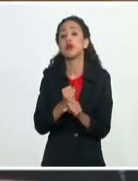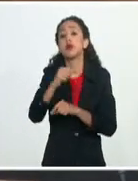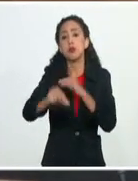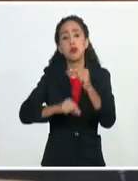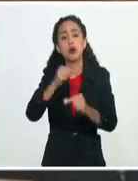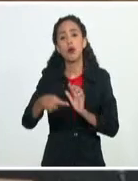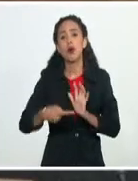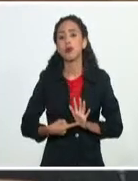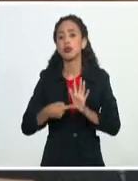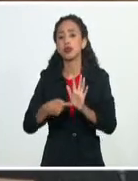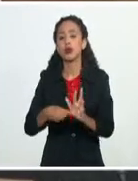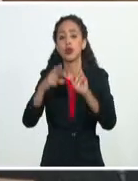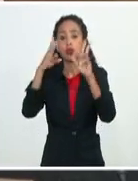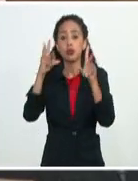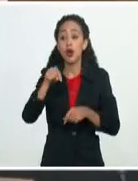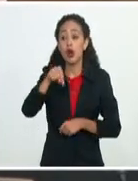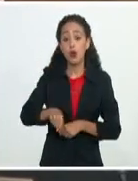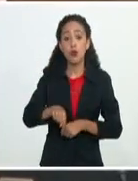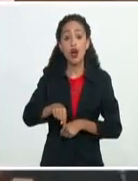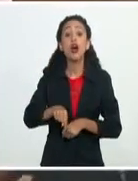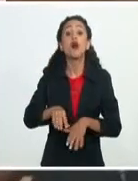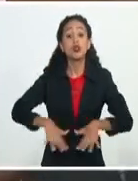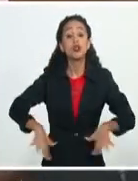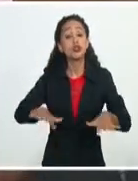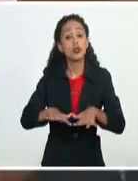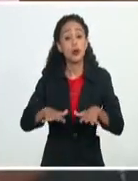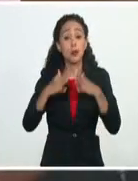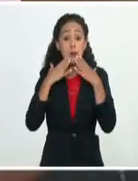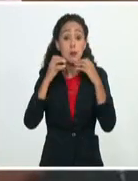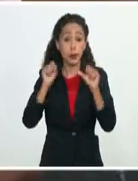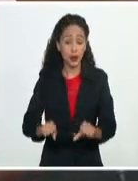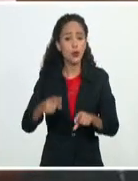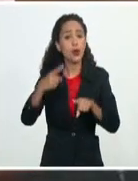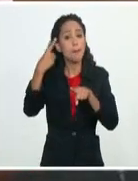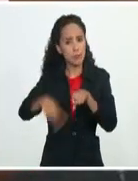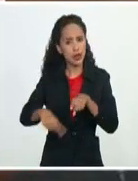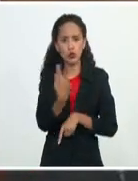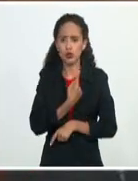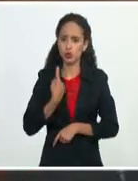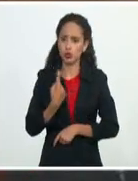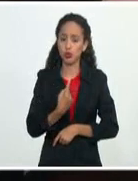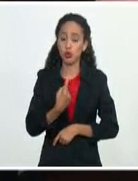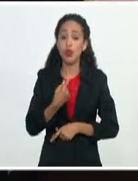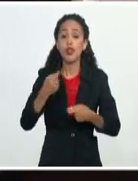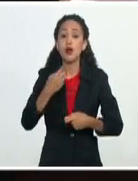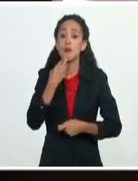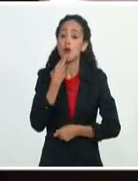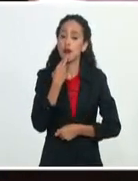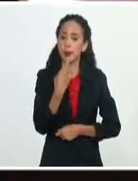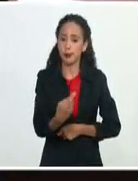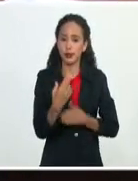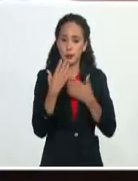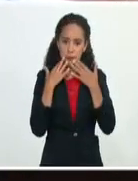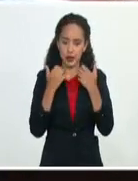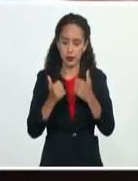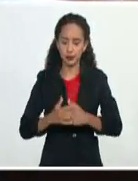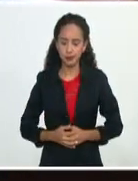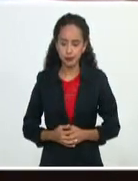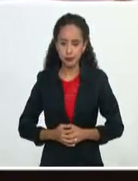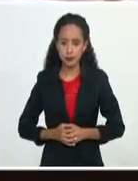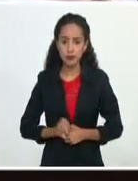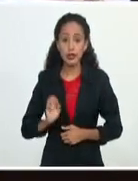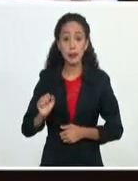ahora, en una situación más retadora aún, tenemos también que lograr dar la respuesta para este momento. El mandatario encabezó también, junto